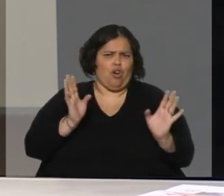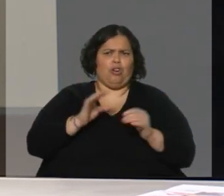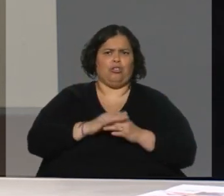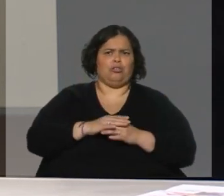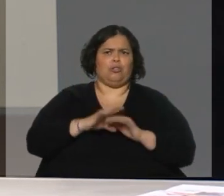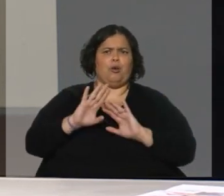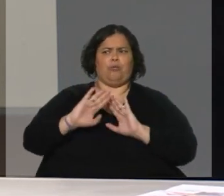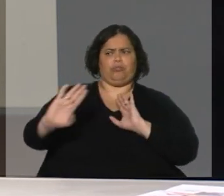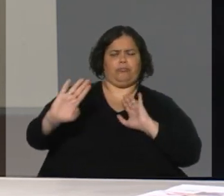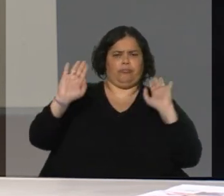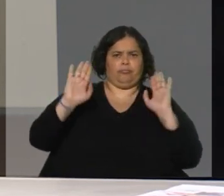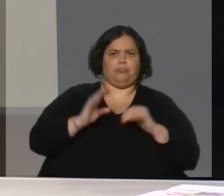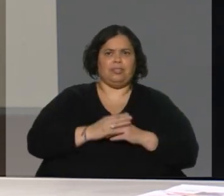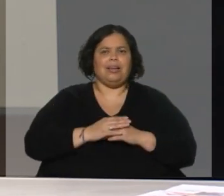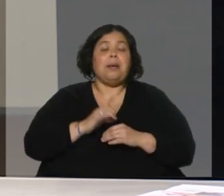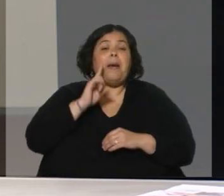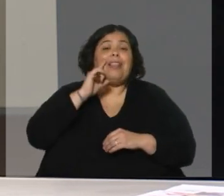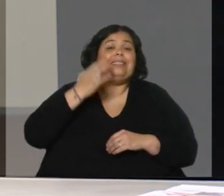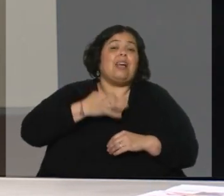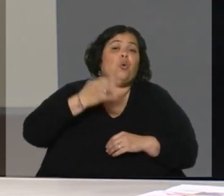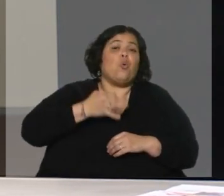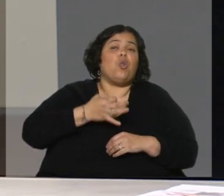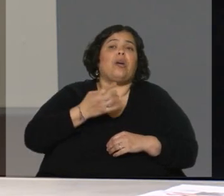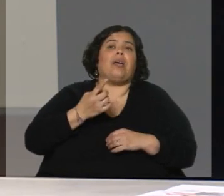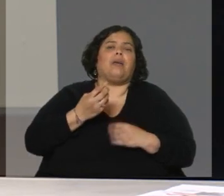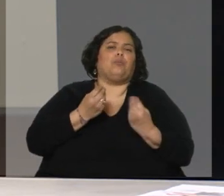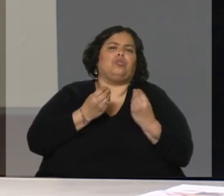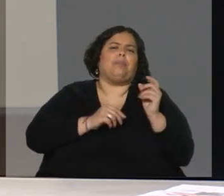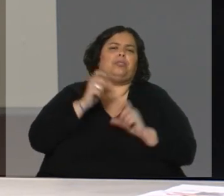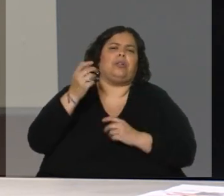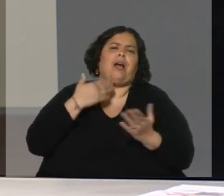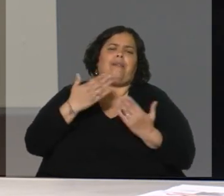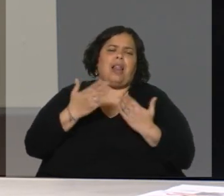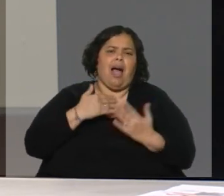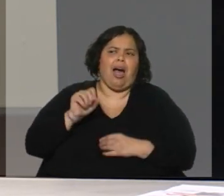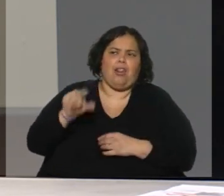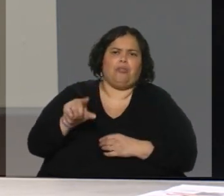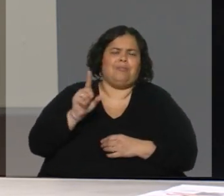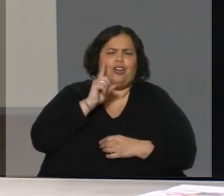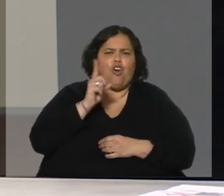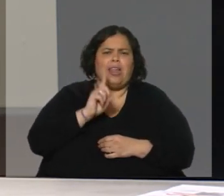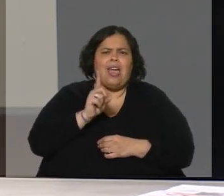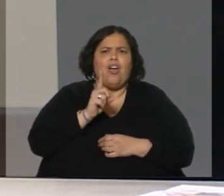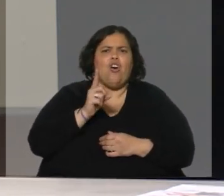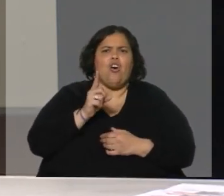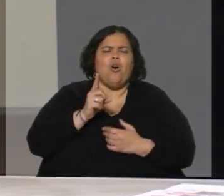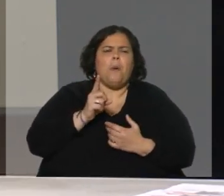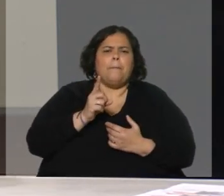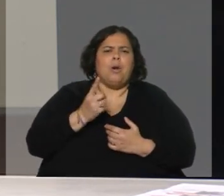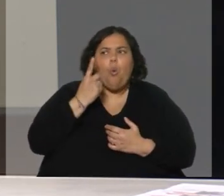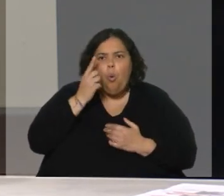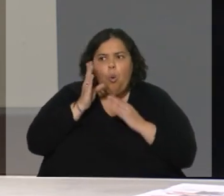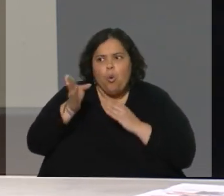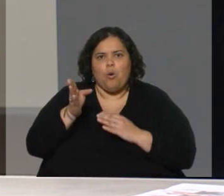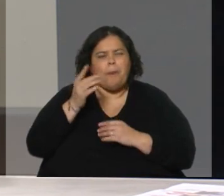bueno hubo alguien o hay varios que conversaron no creo que sea todo de una misma de un mismo lado creo que que